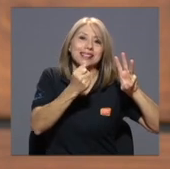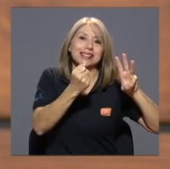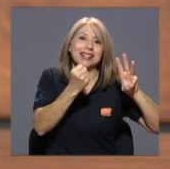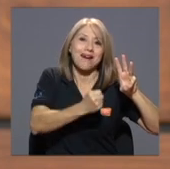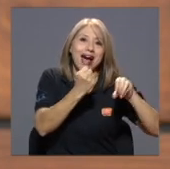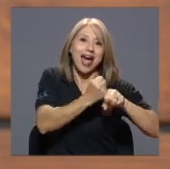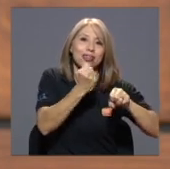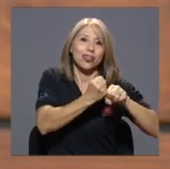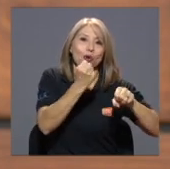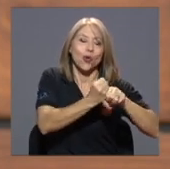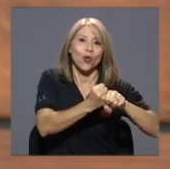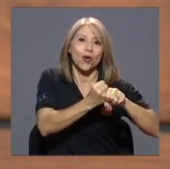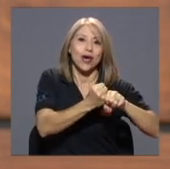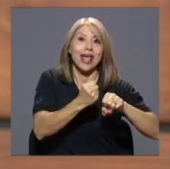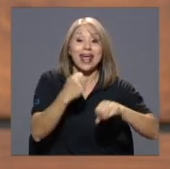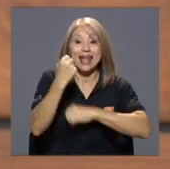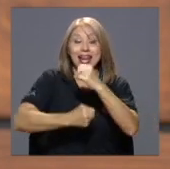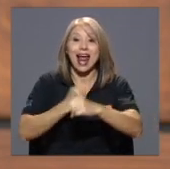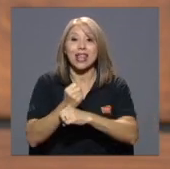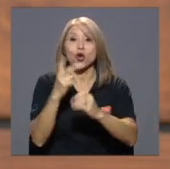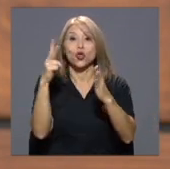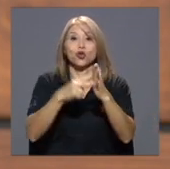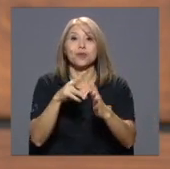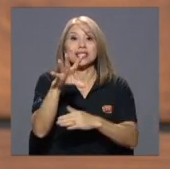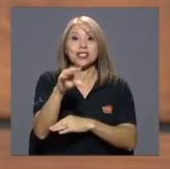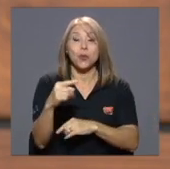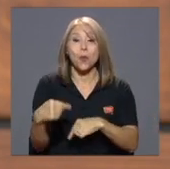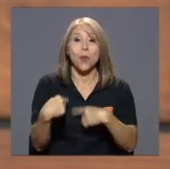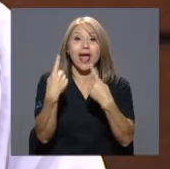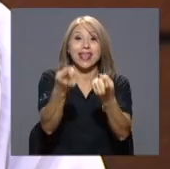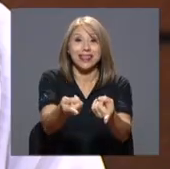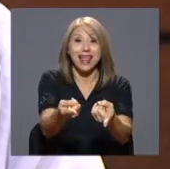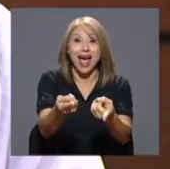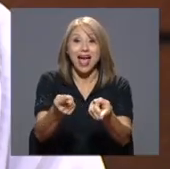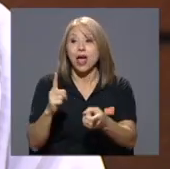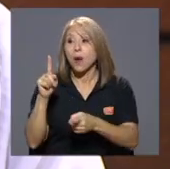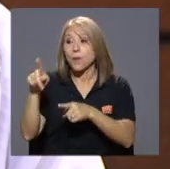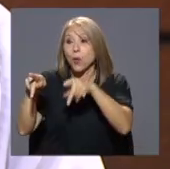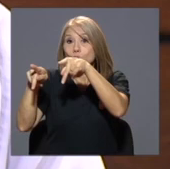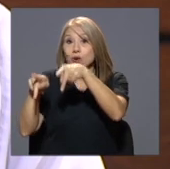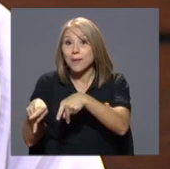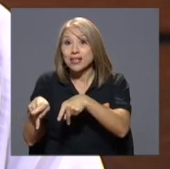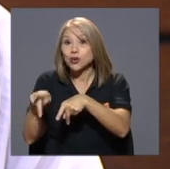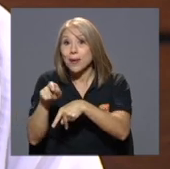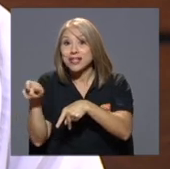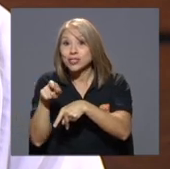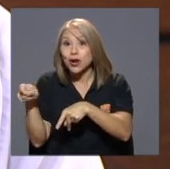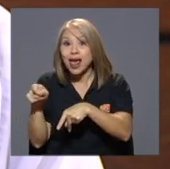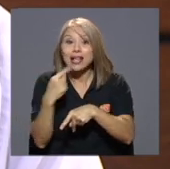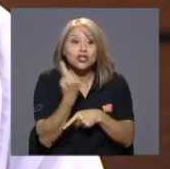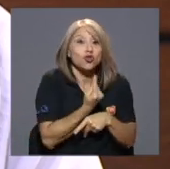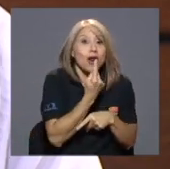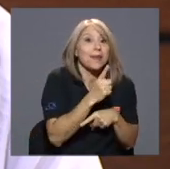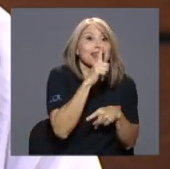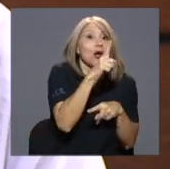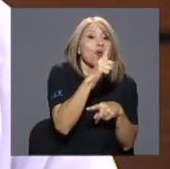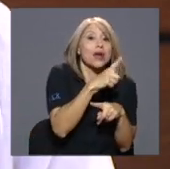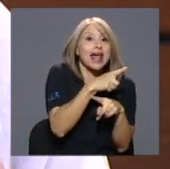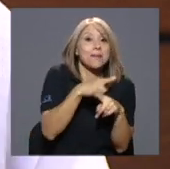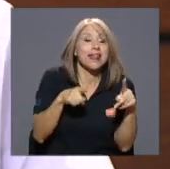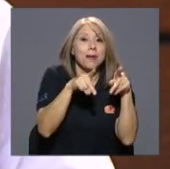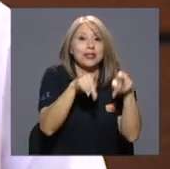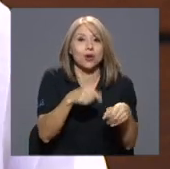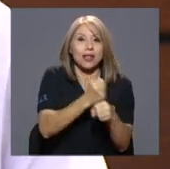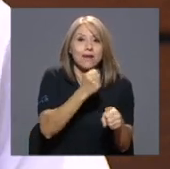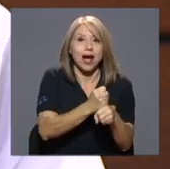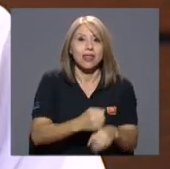en el 2050 tendremos 1,5 por cada persona pensionada. Don Álvaro, es muy ilustrativo, yo casi que lo